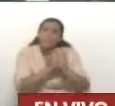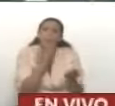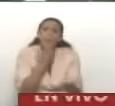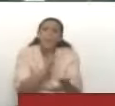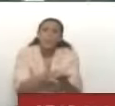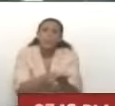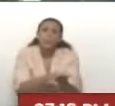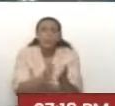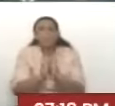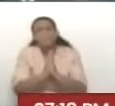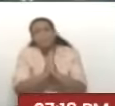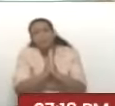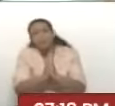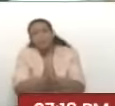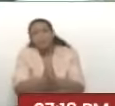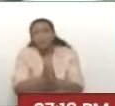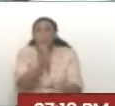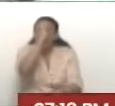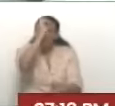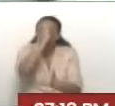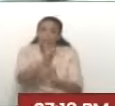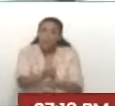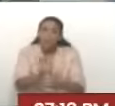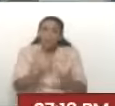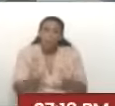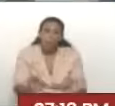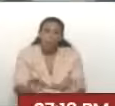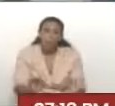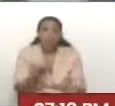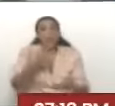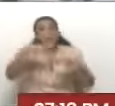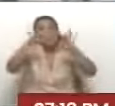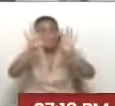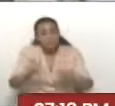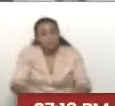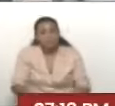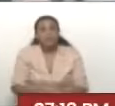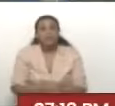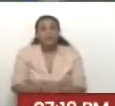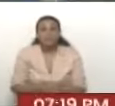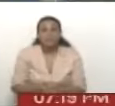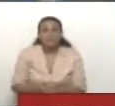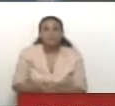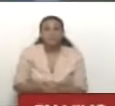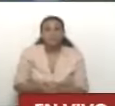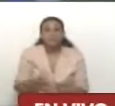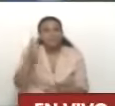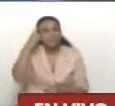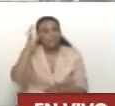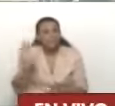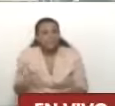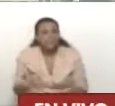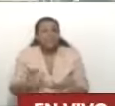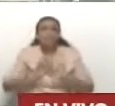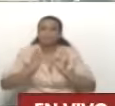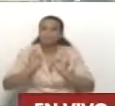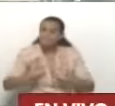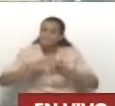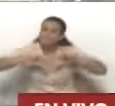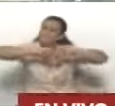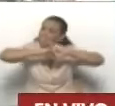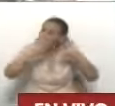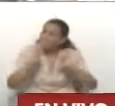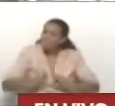sus reflexiones, sus opiniones, me dieron sus bendiciones. Y ese día salí de allí